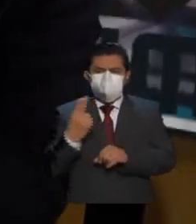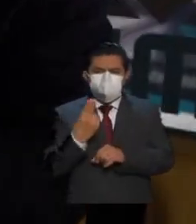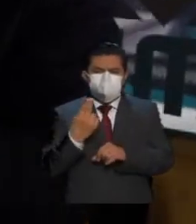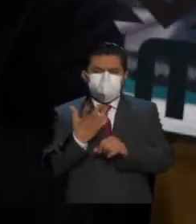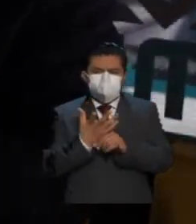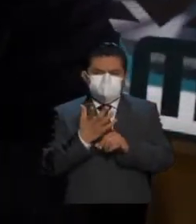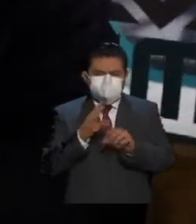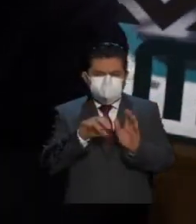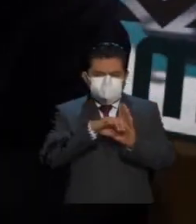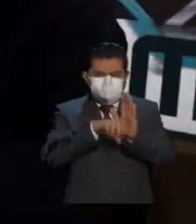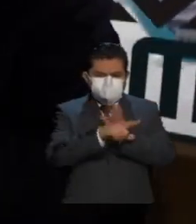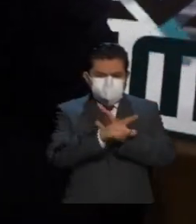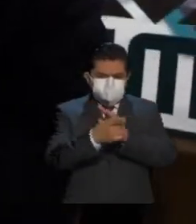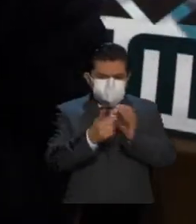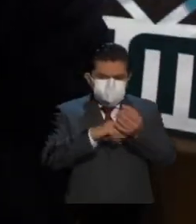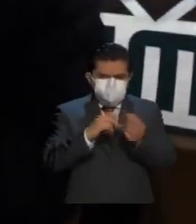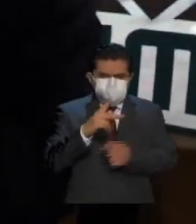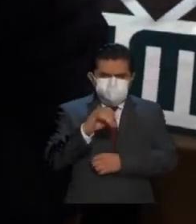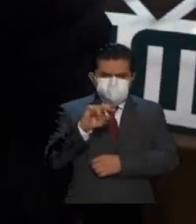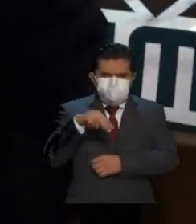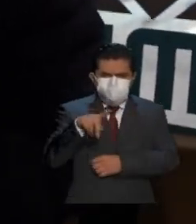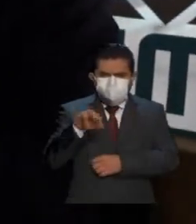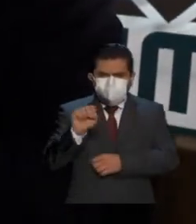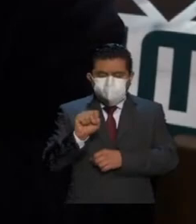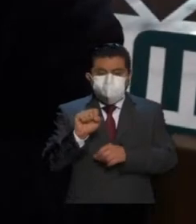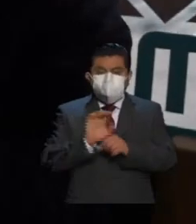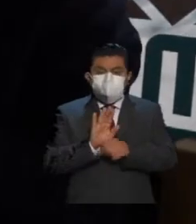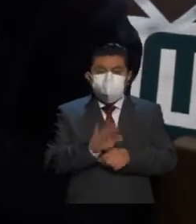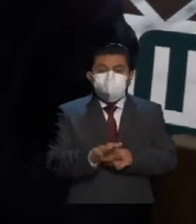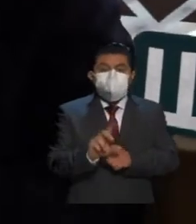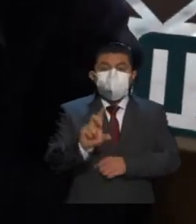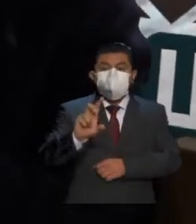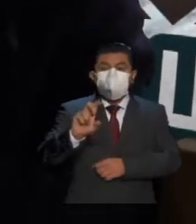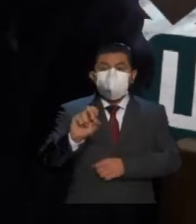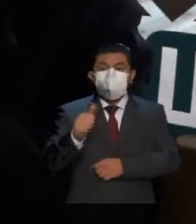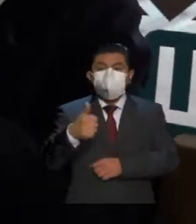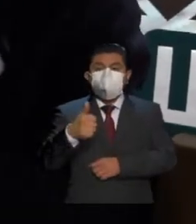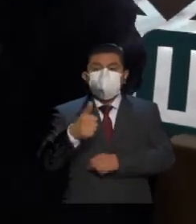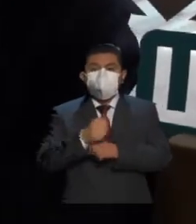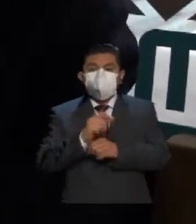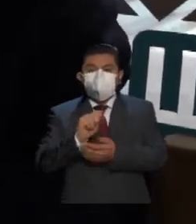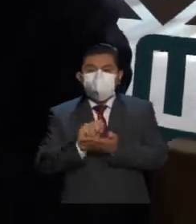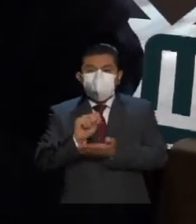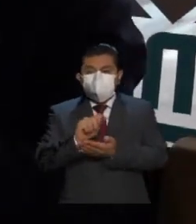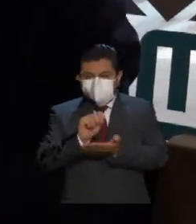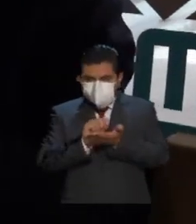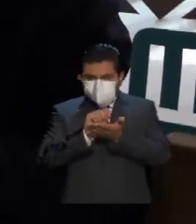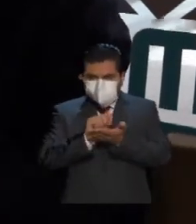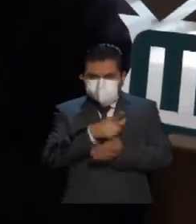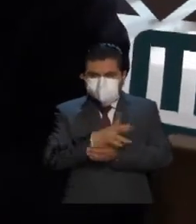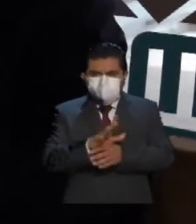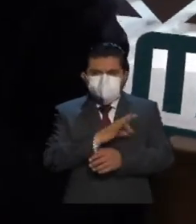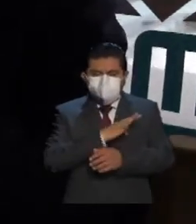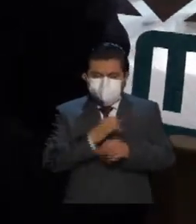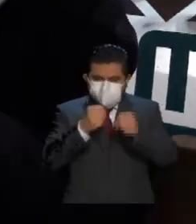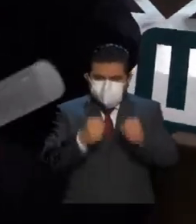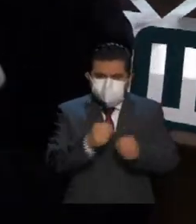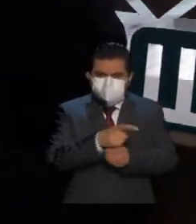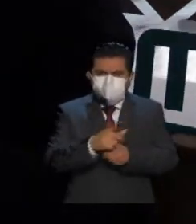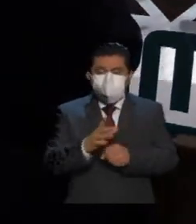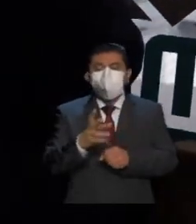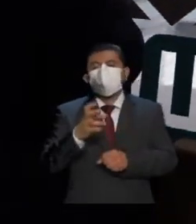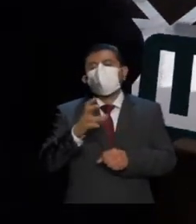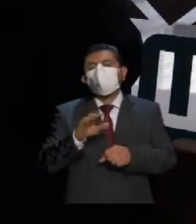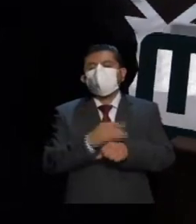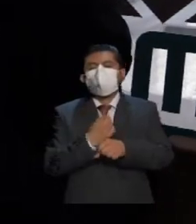el punto donde está la pinza, 36 toneladas de fuerza. Esta fuerza no existe, es un sistema muy seguro, no